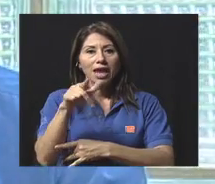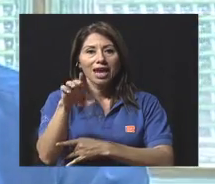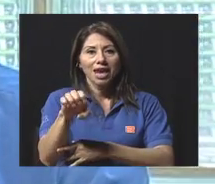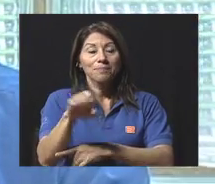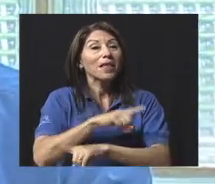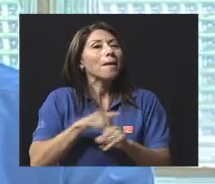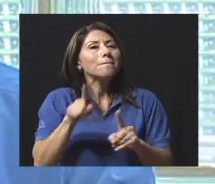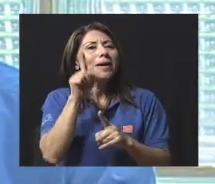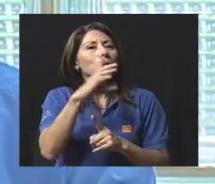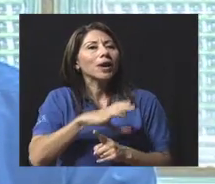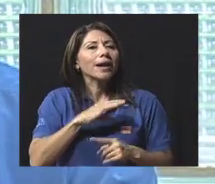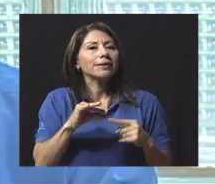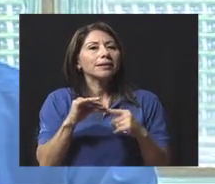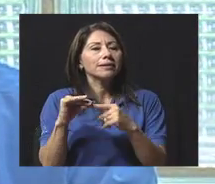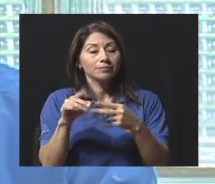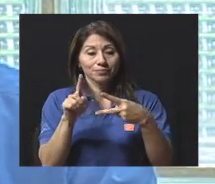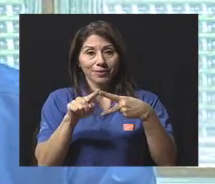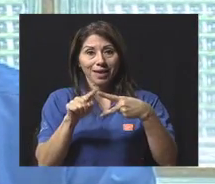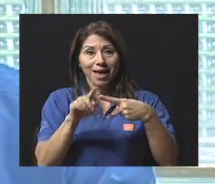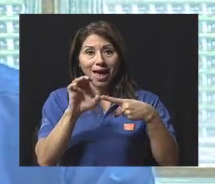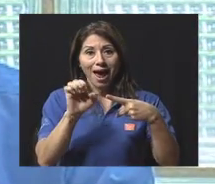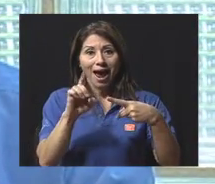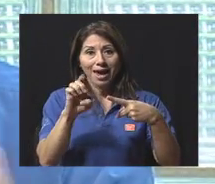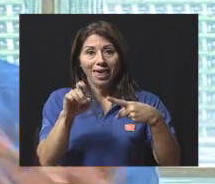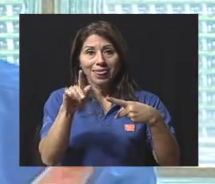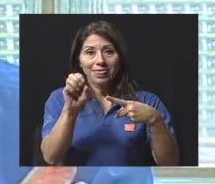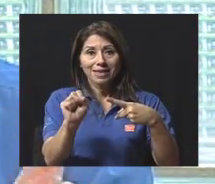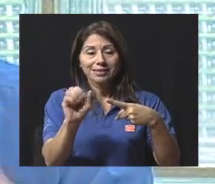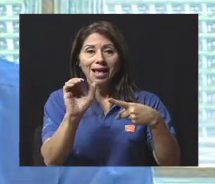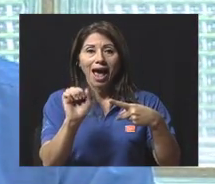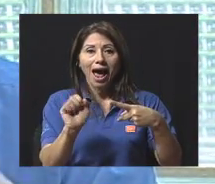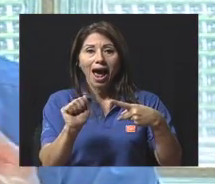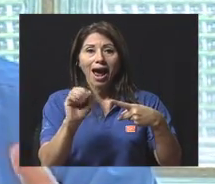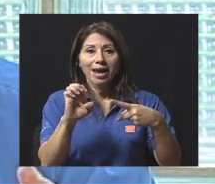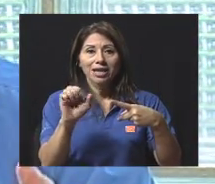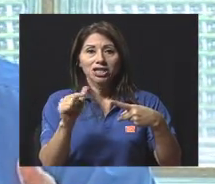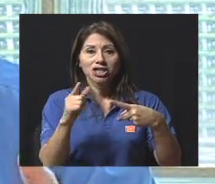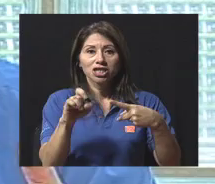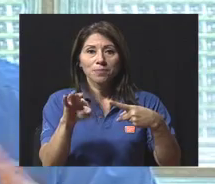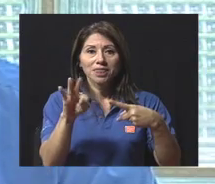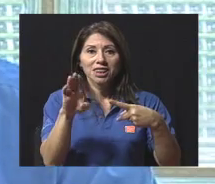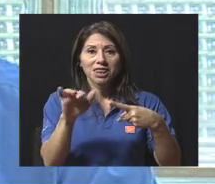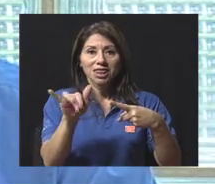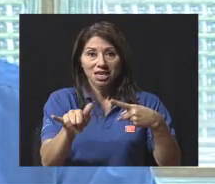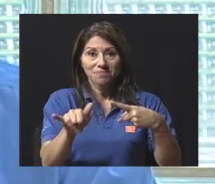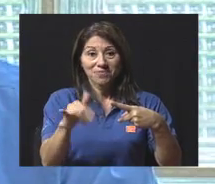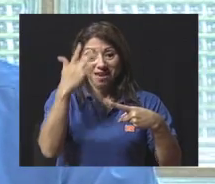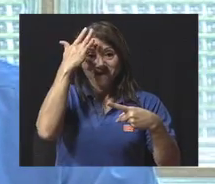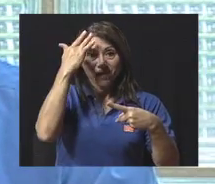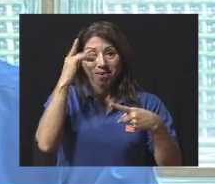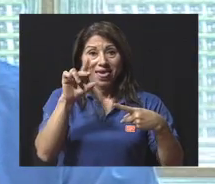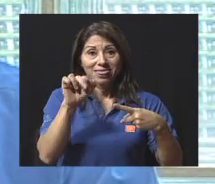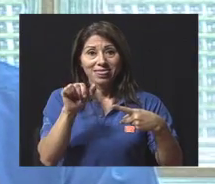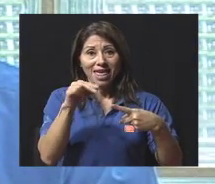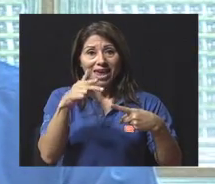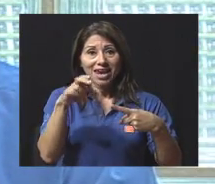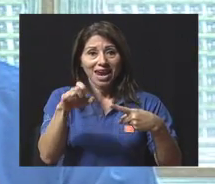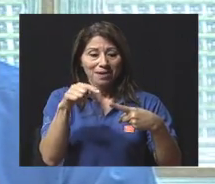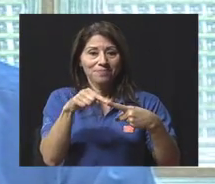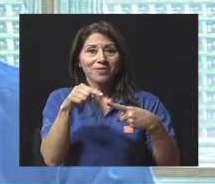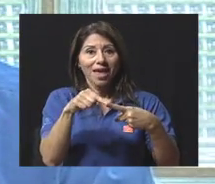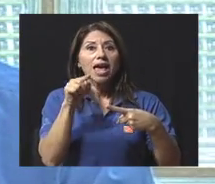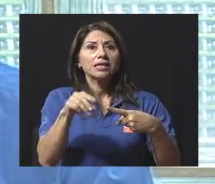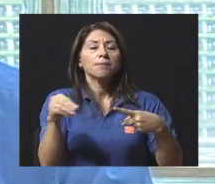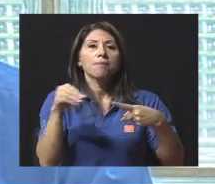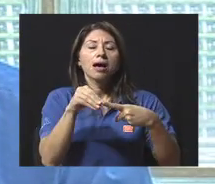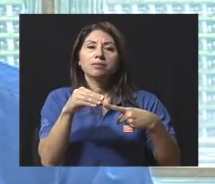gpti tenemos que esa relación dengue mosquito es muy buena es el principal transmisor en el caso del dengue con el